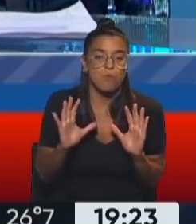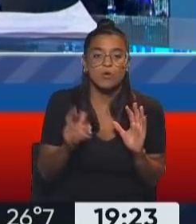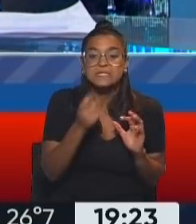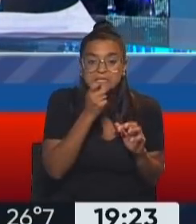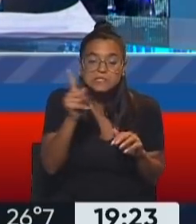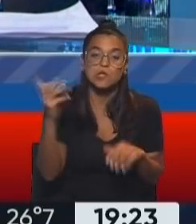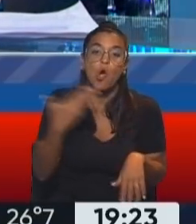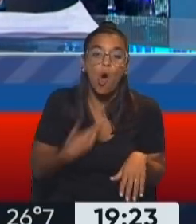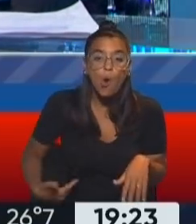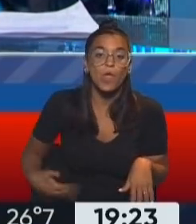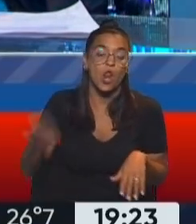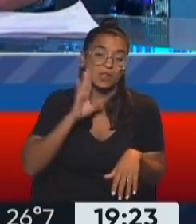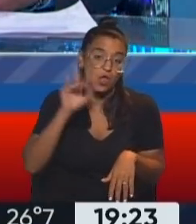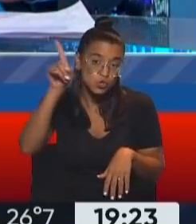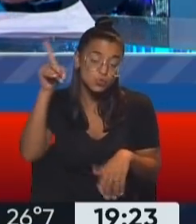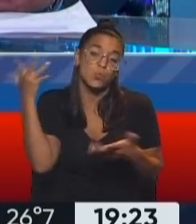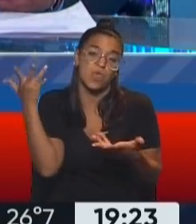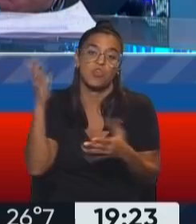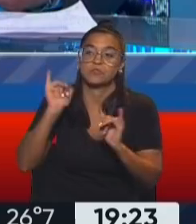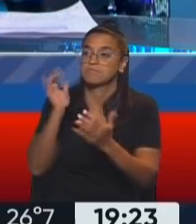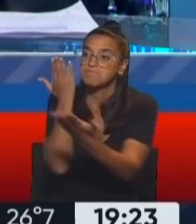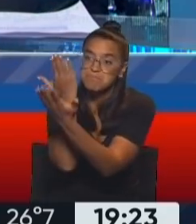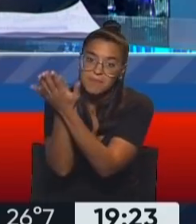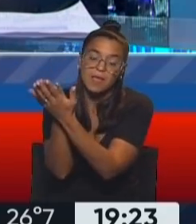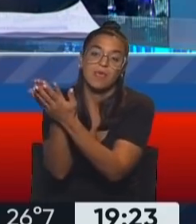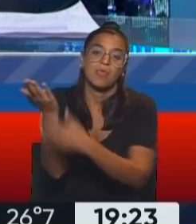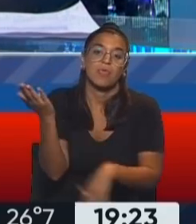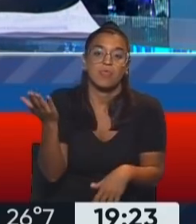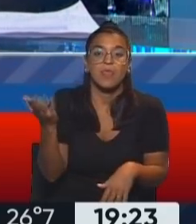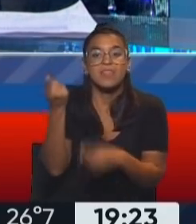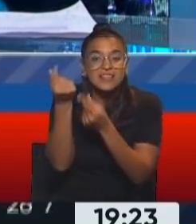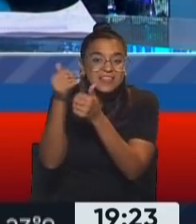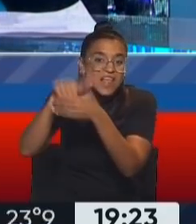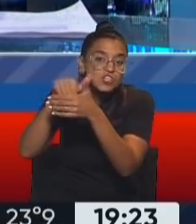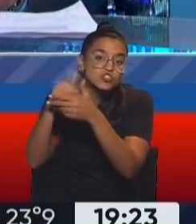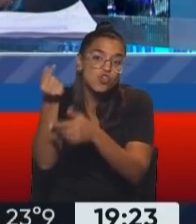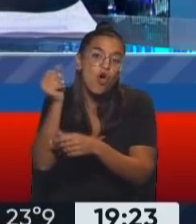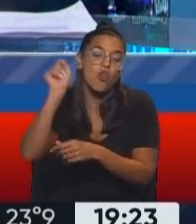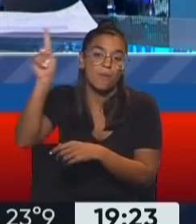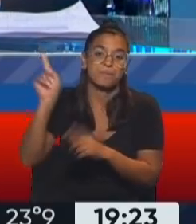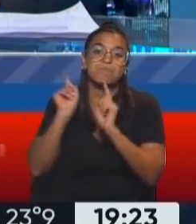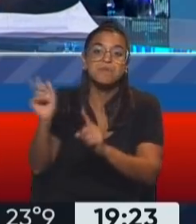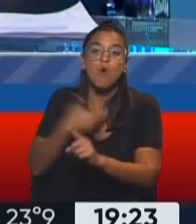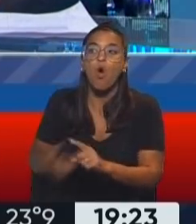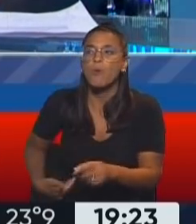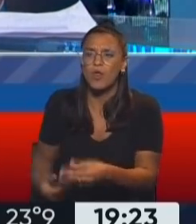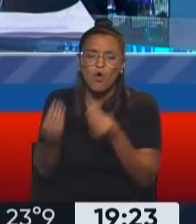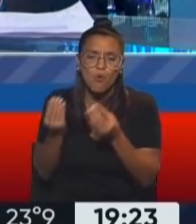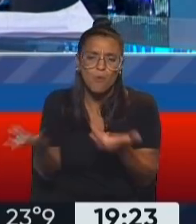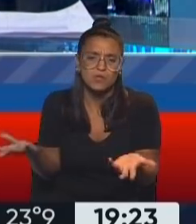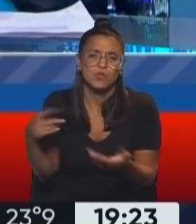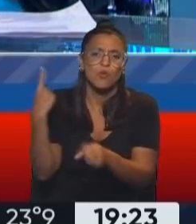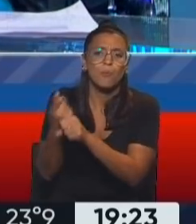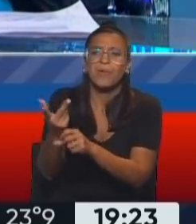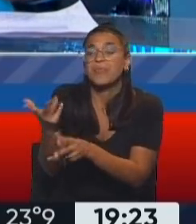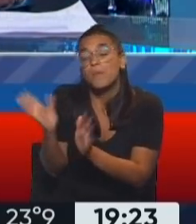el gobierno de los Estados Unidos intercede ante la Fed, ante el Tesoro de Estados Unidos, que forma parte del mismo gobierno, así cómo puede ser que no lo pueda